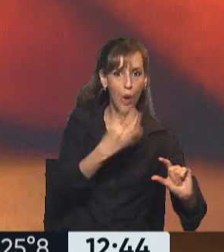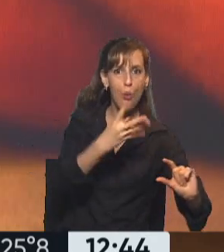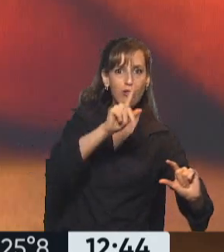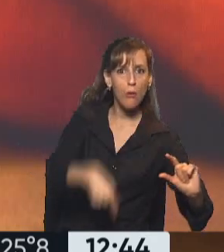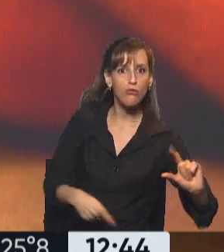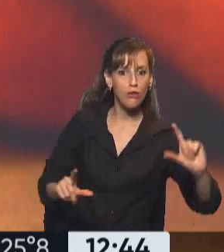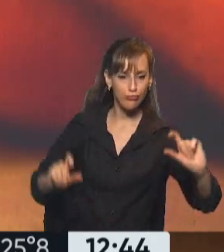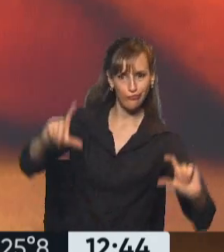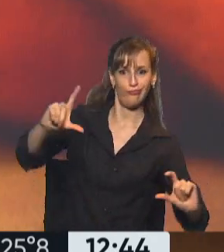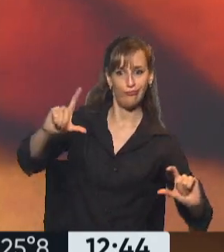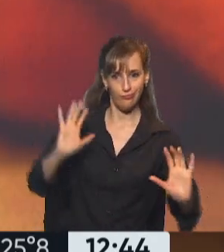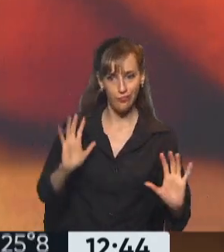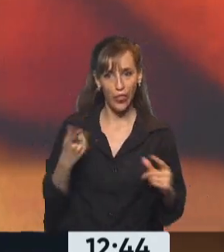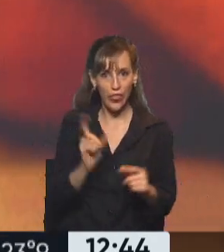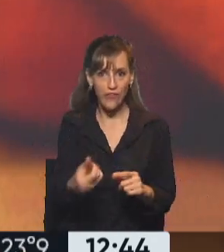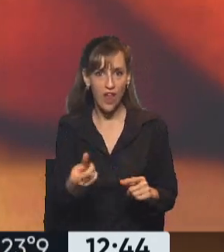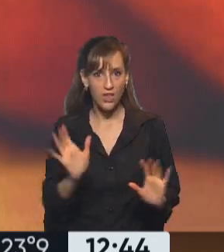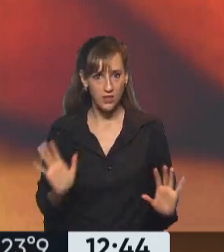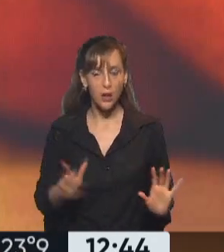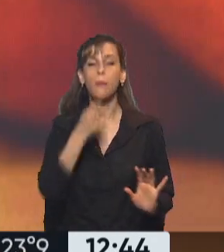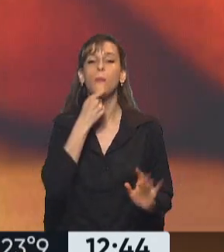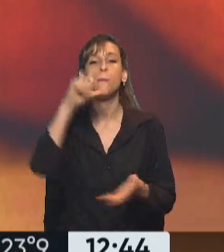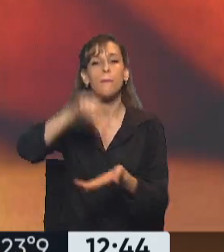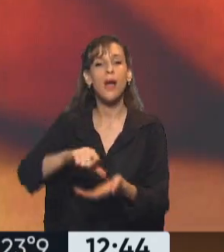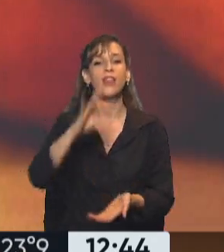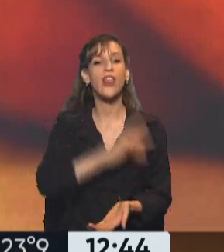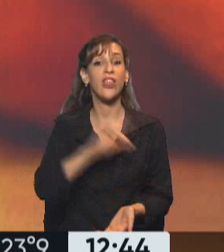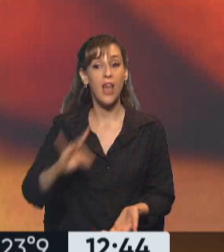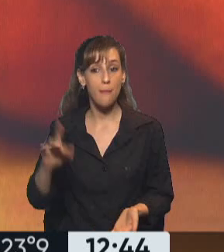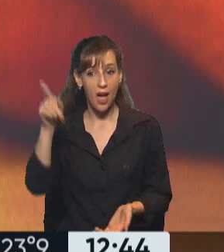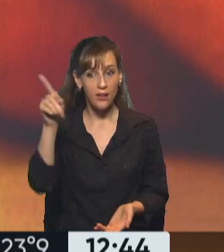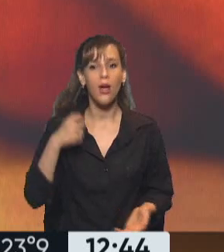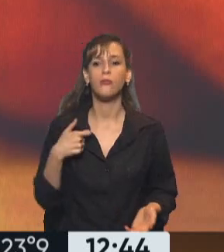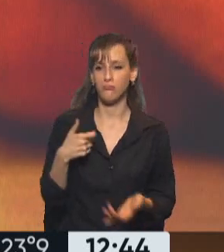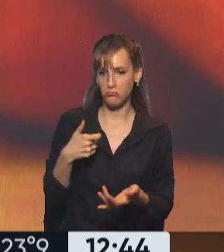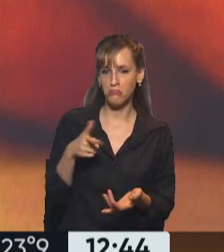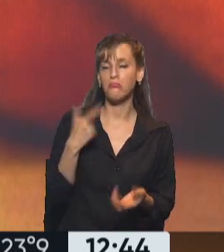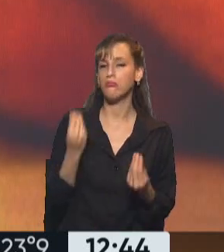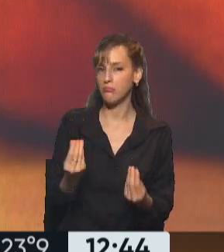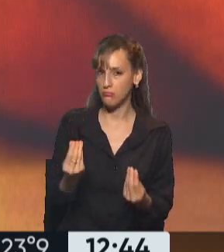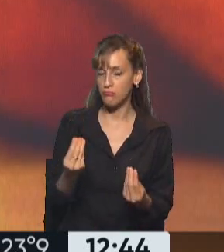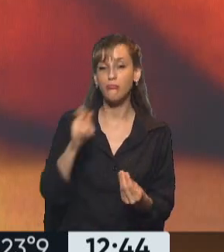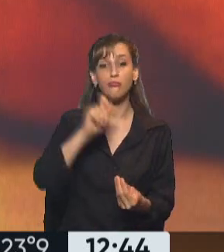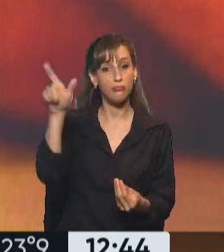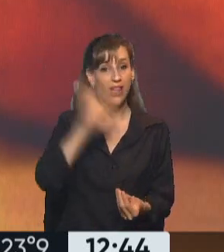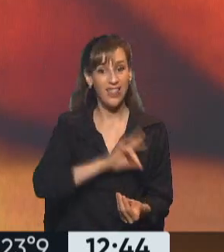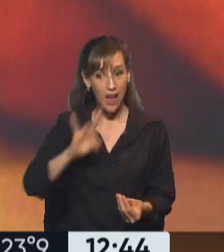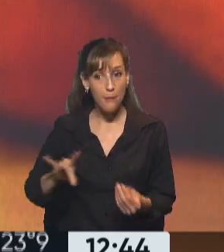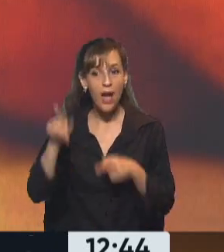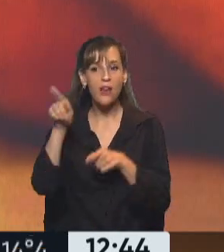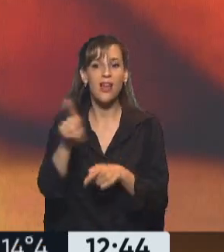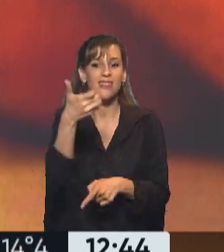esquema tributarios diferentes. Si nos vamos a Dinamarca, que tiene una estructura tributaria muy interesante, Dinamarca tiene un 60% de